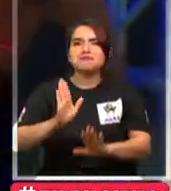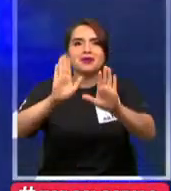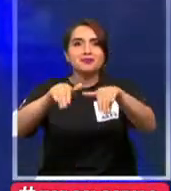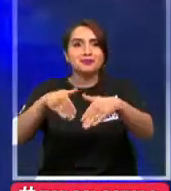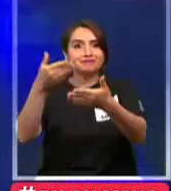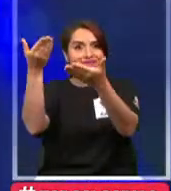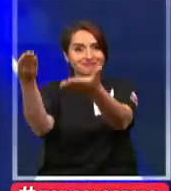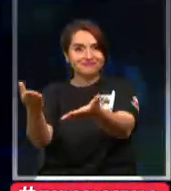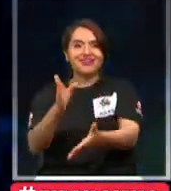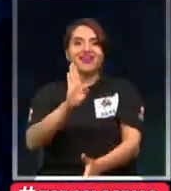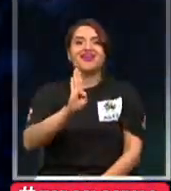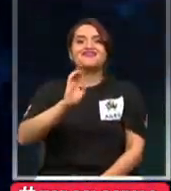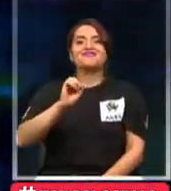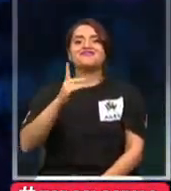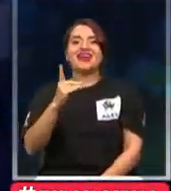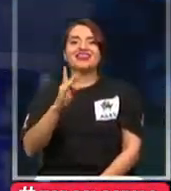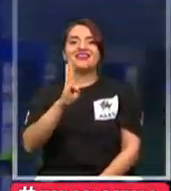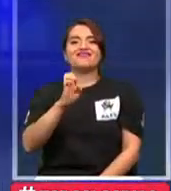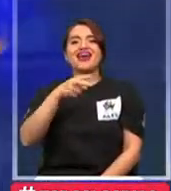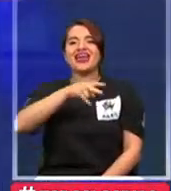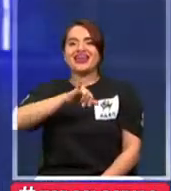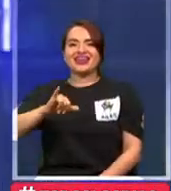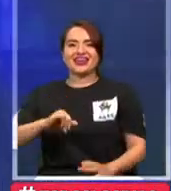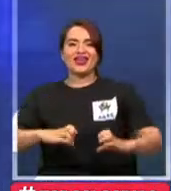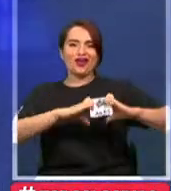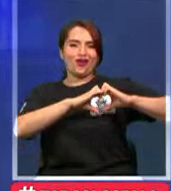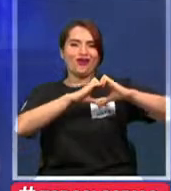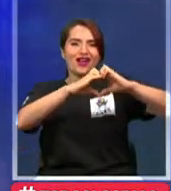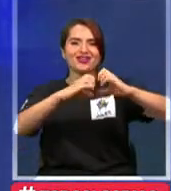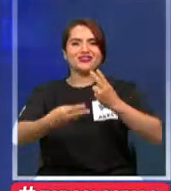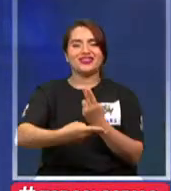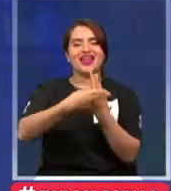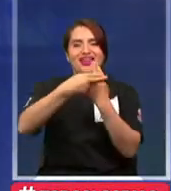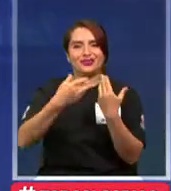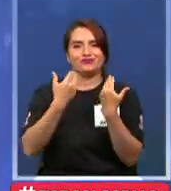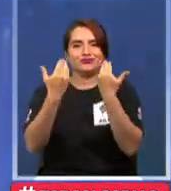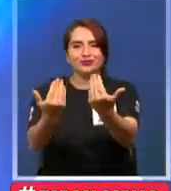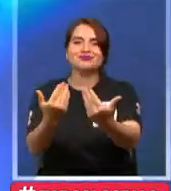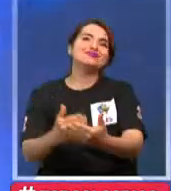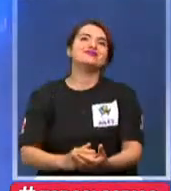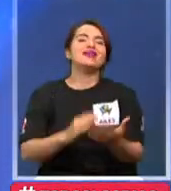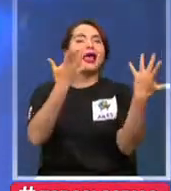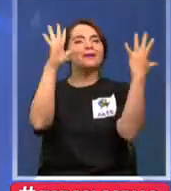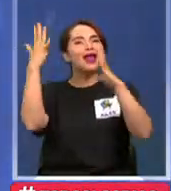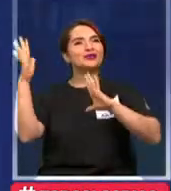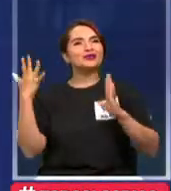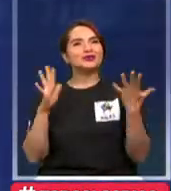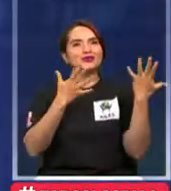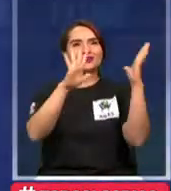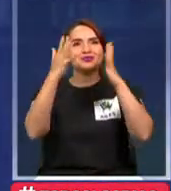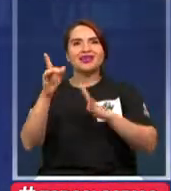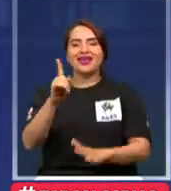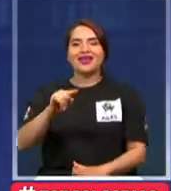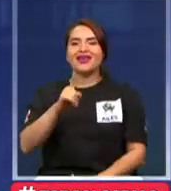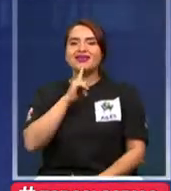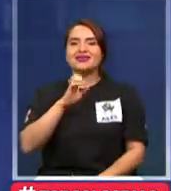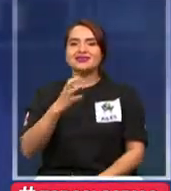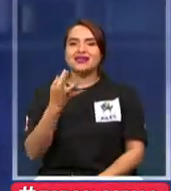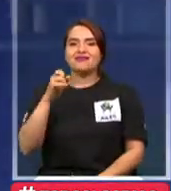Bunny. El corazón de la Teletón. Un gran aplauso para Estefan Kramer. ¡Qué grande!